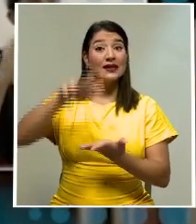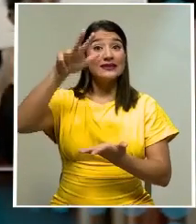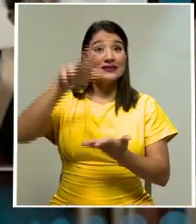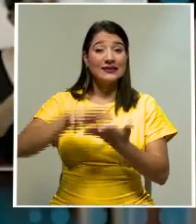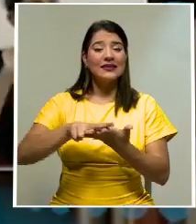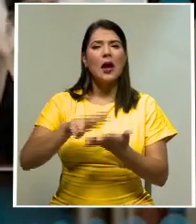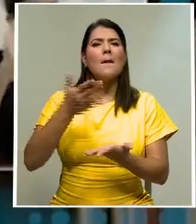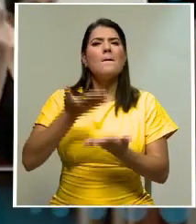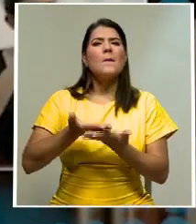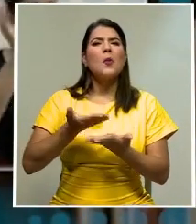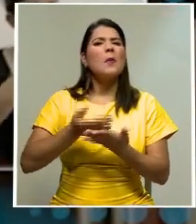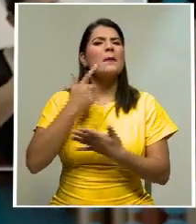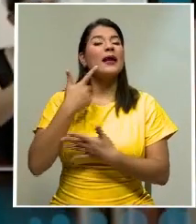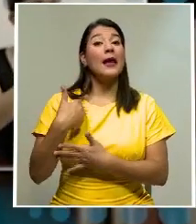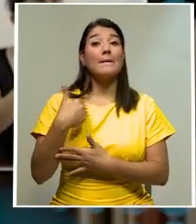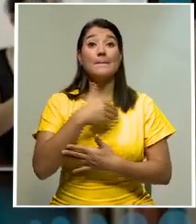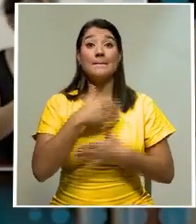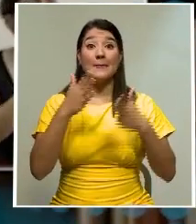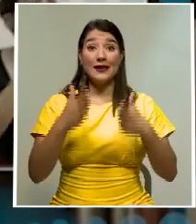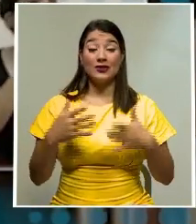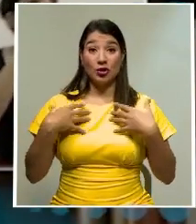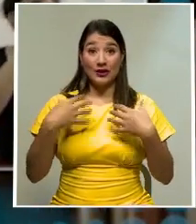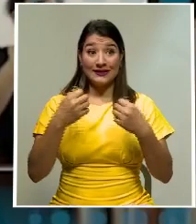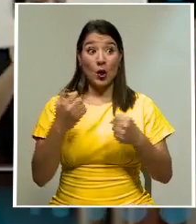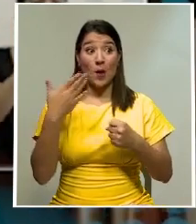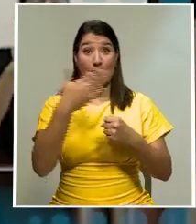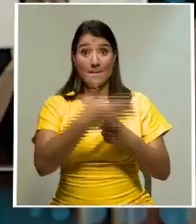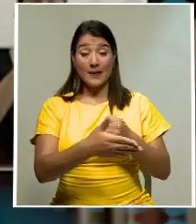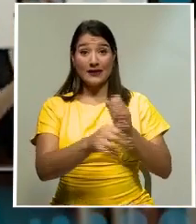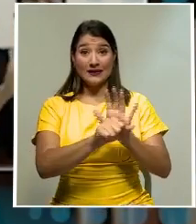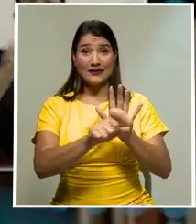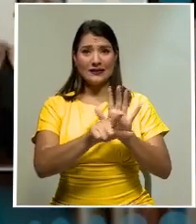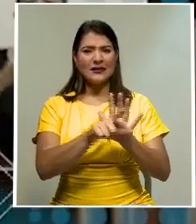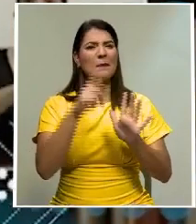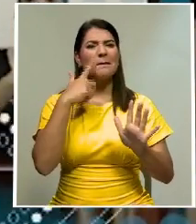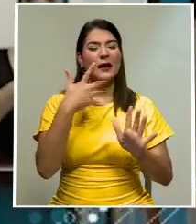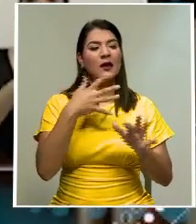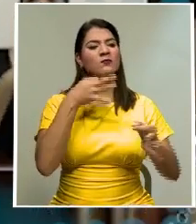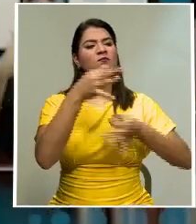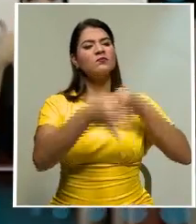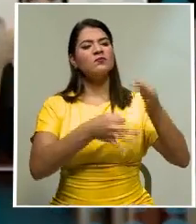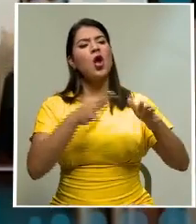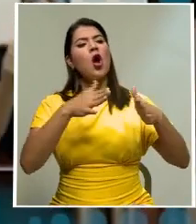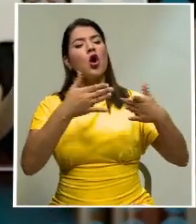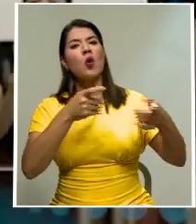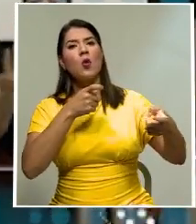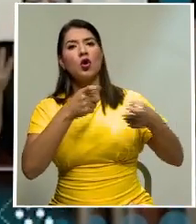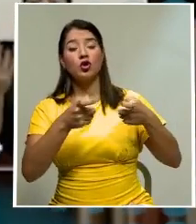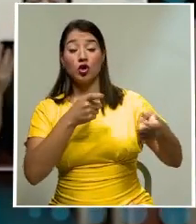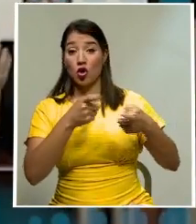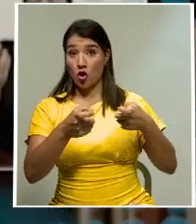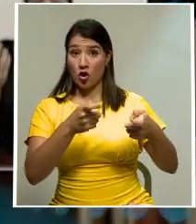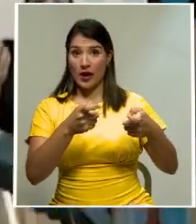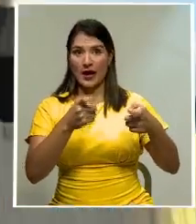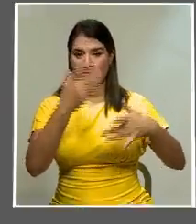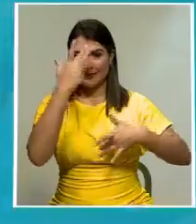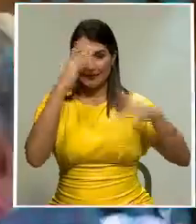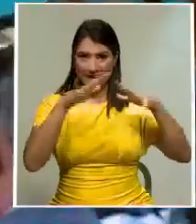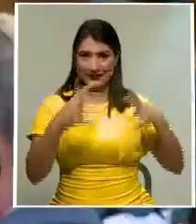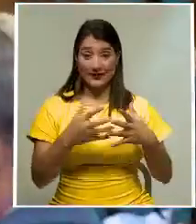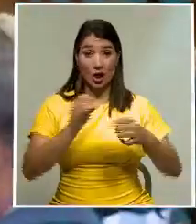que el ministro de Salud comparezca y explique el manejo de la crisis sanitaria por el COVID-19 y el proceso de